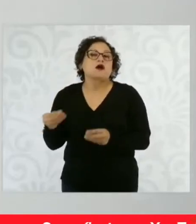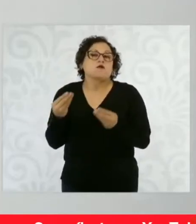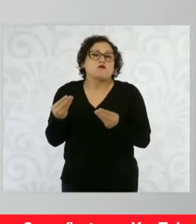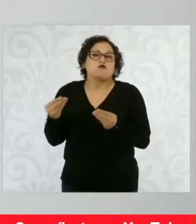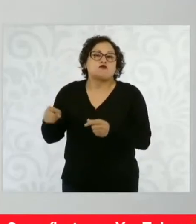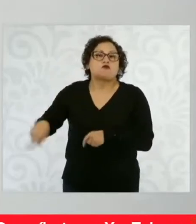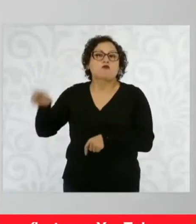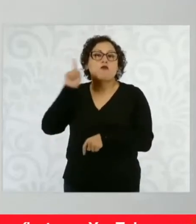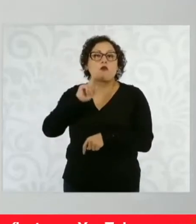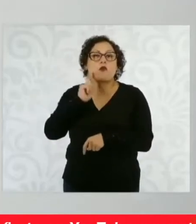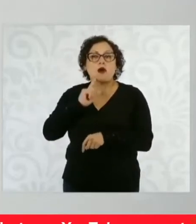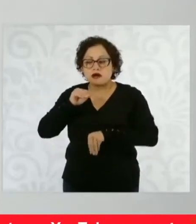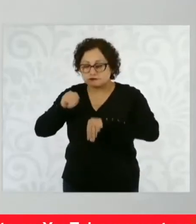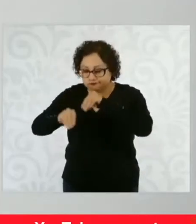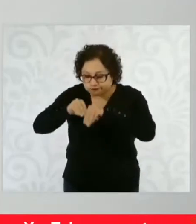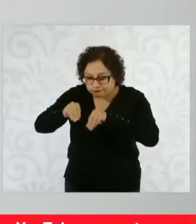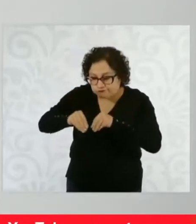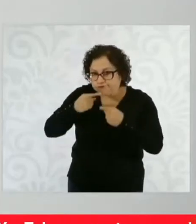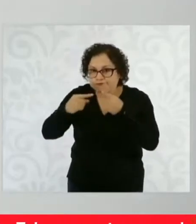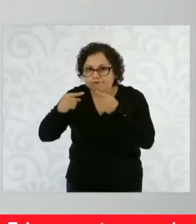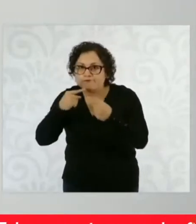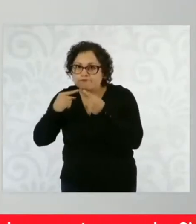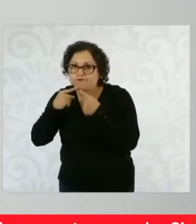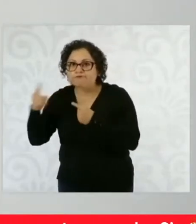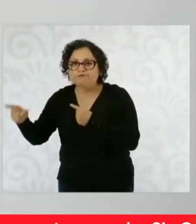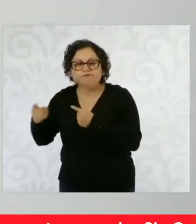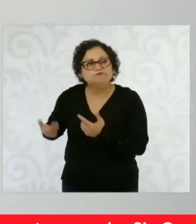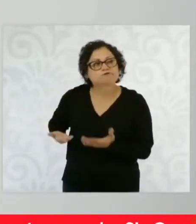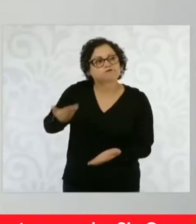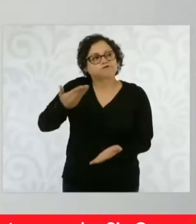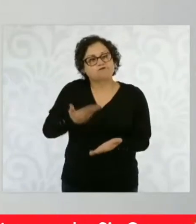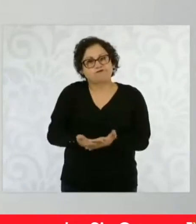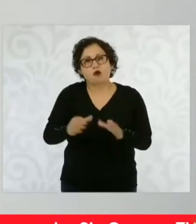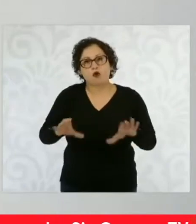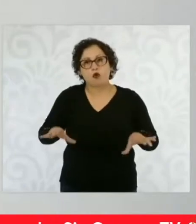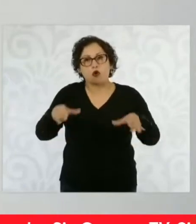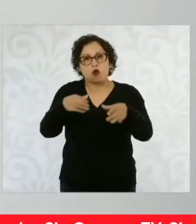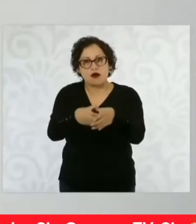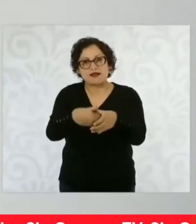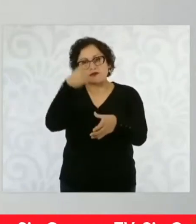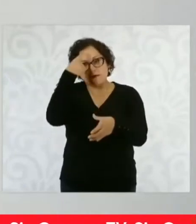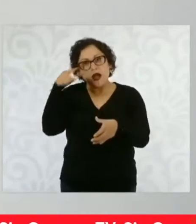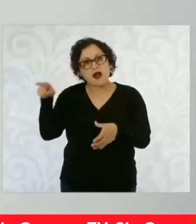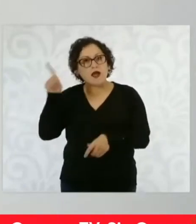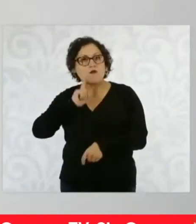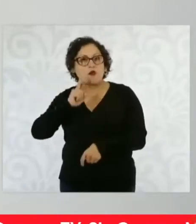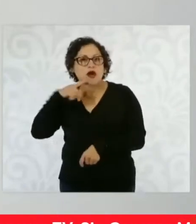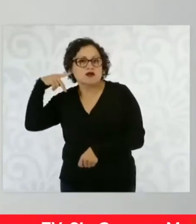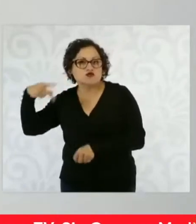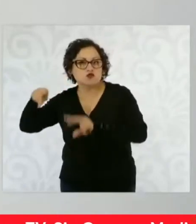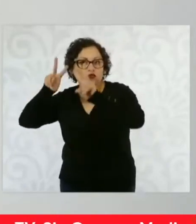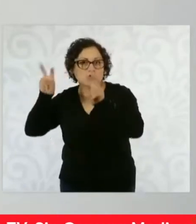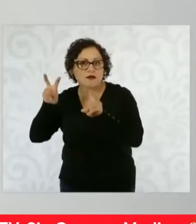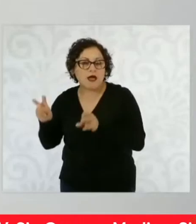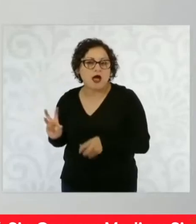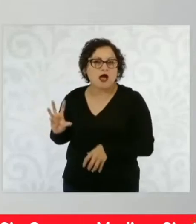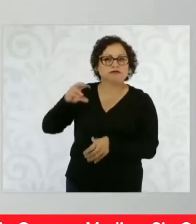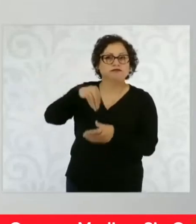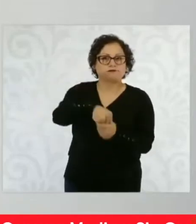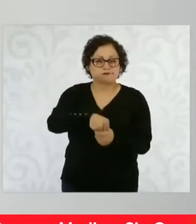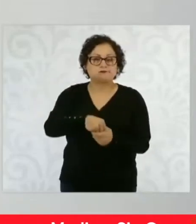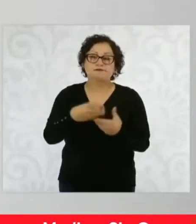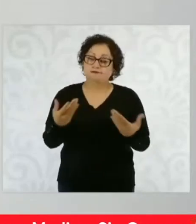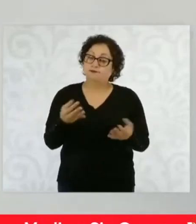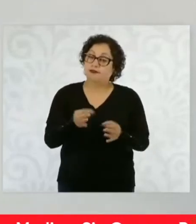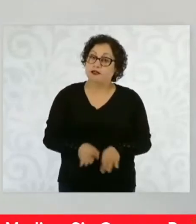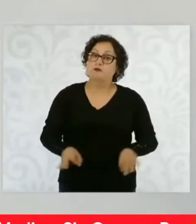ya organizando, teniendo una agenda las problemáticas de las mujeres de la época. Así es que también es muy importante enunciar que